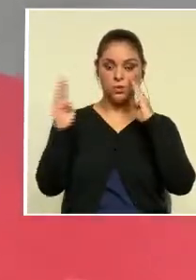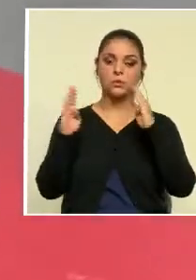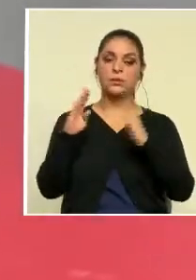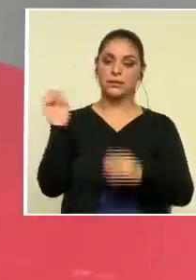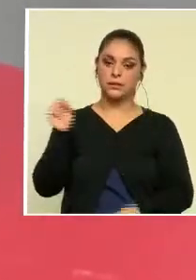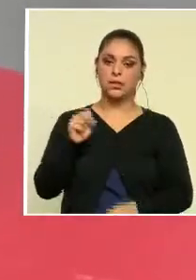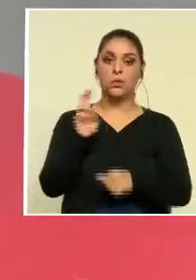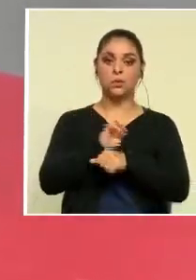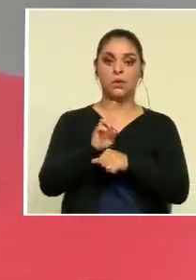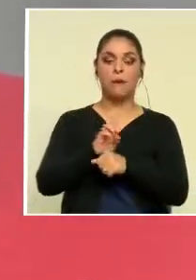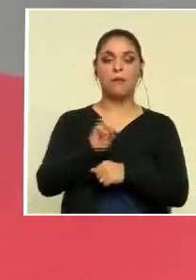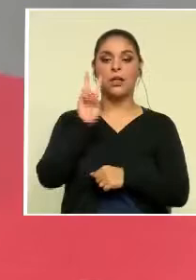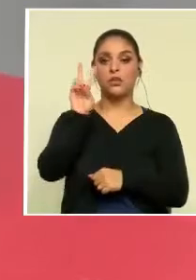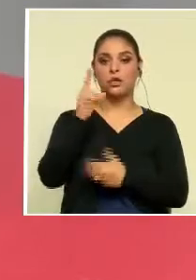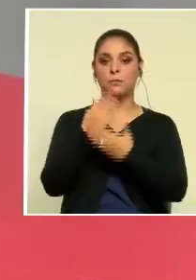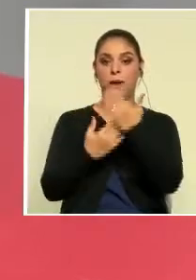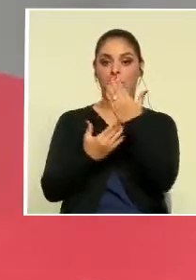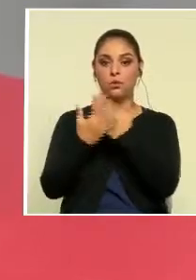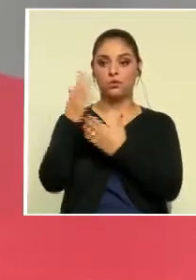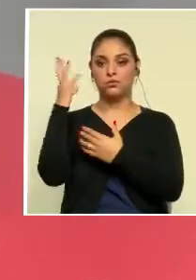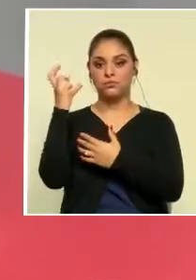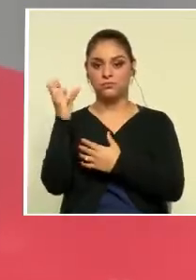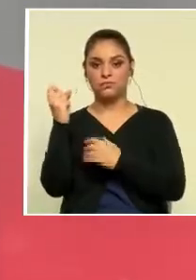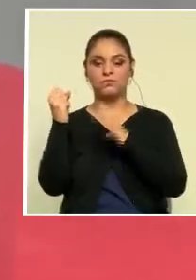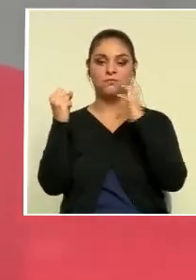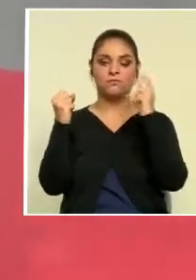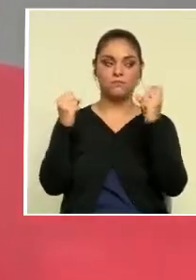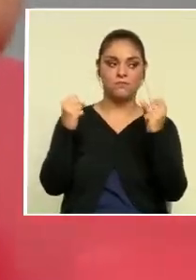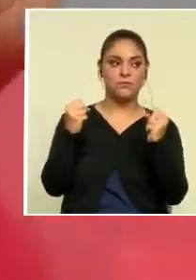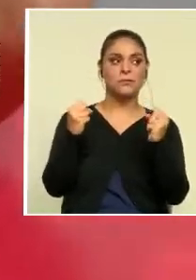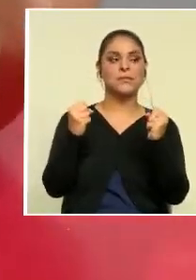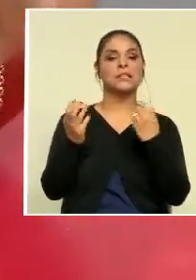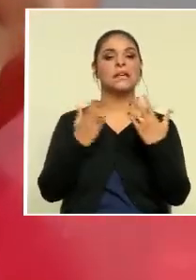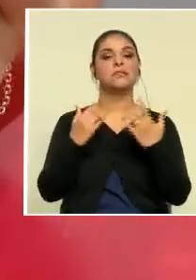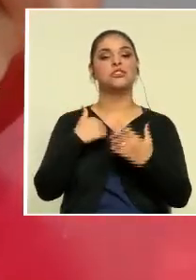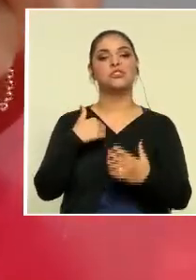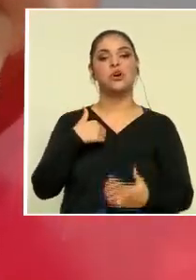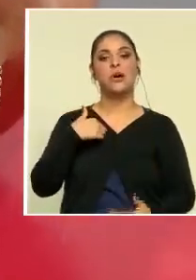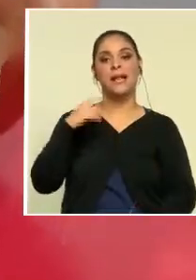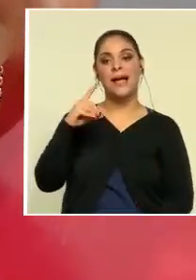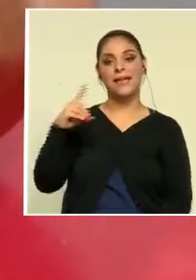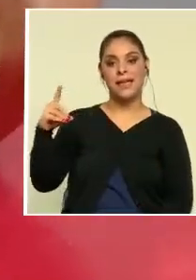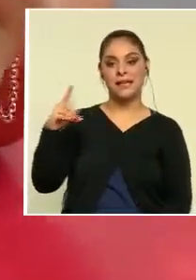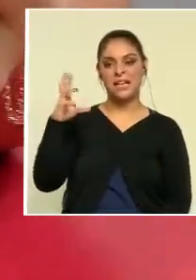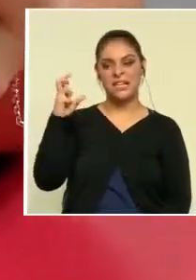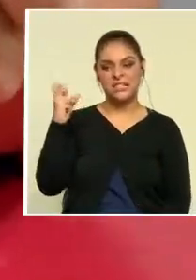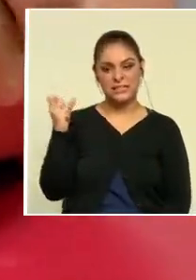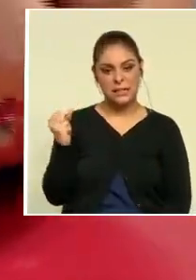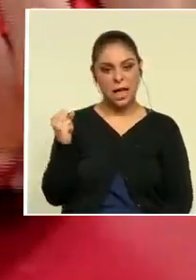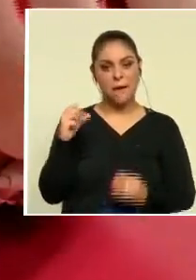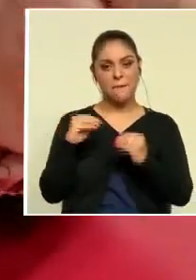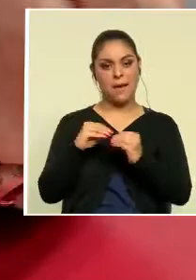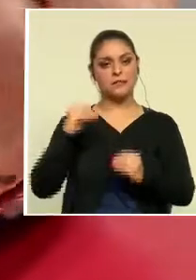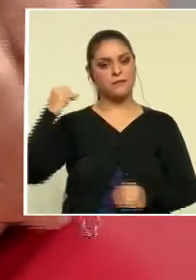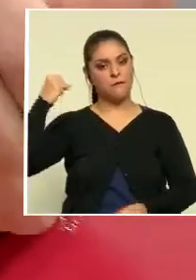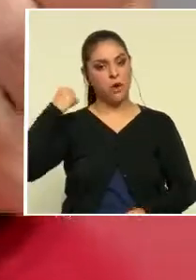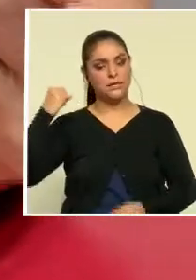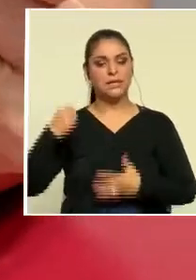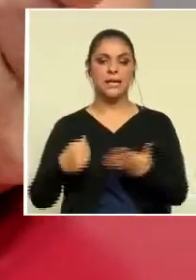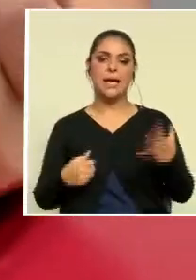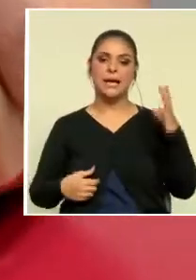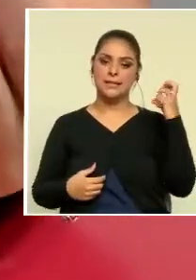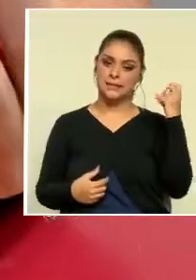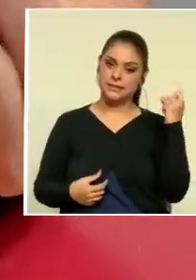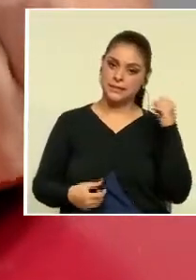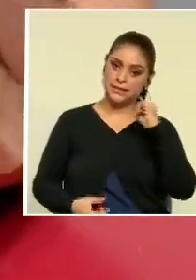dos manitas es probable aquí yo en mi mano derecha estoy haciendo más fuerza que no está en mi mano izquierda